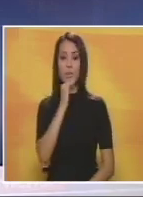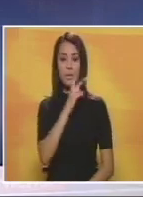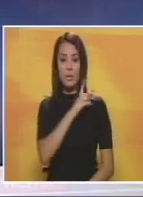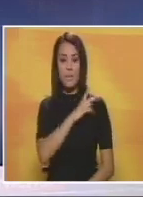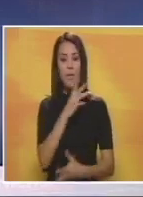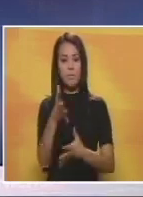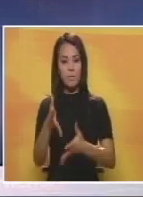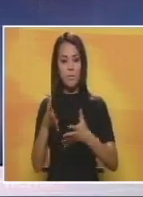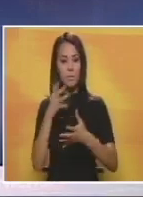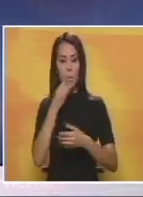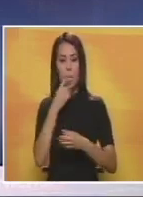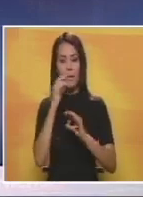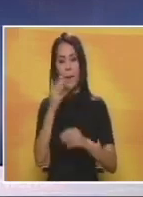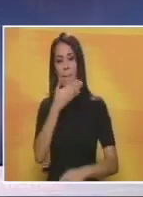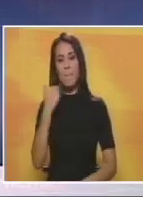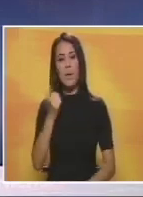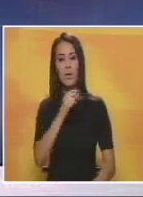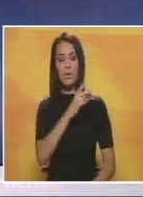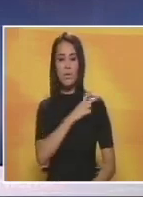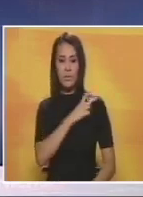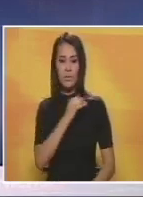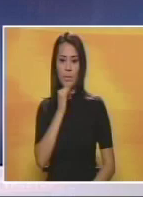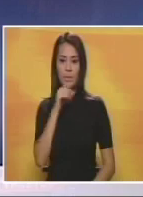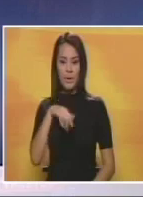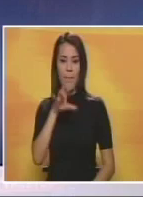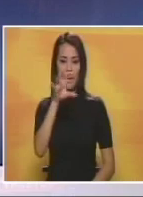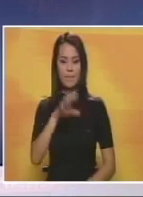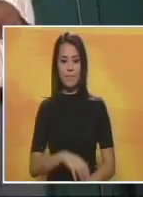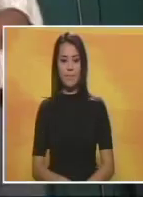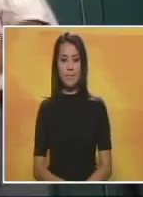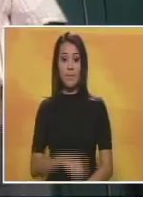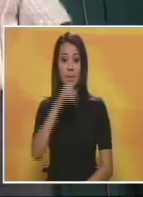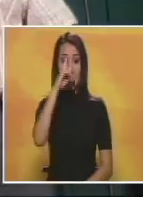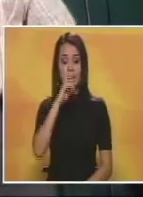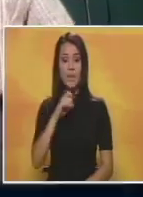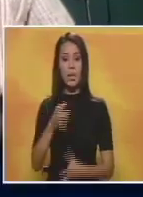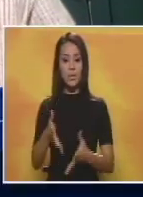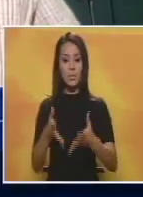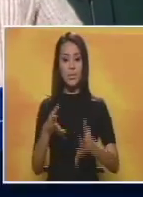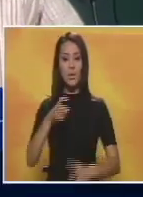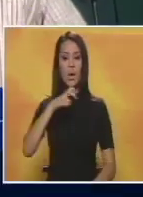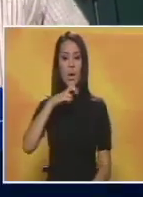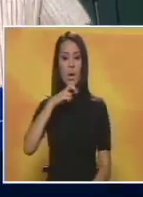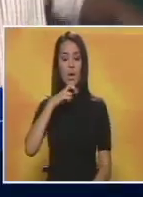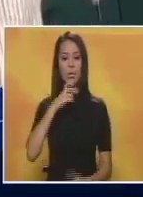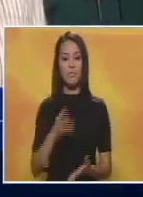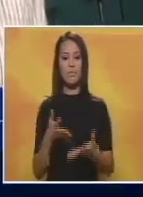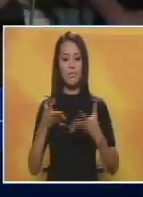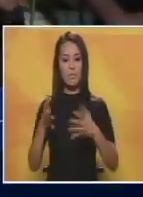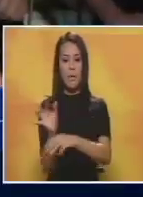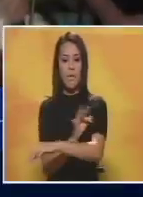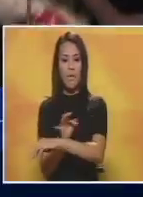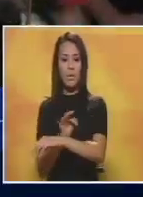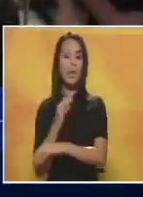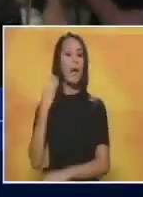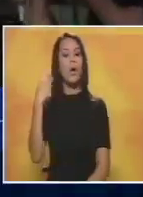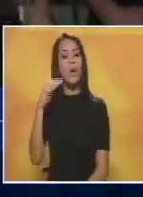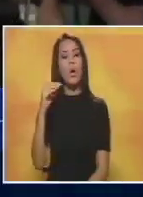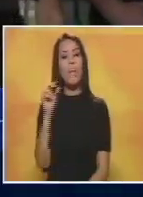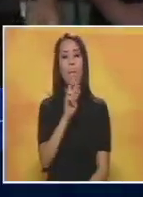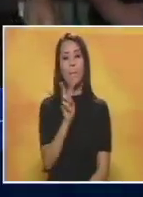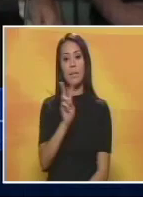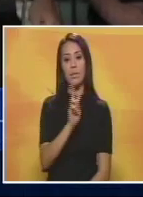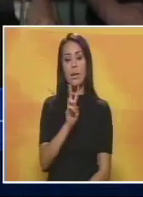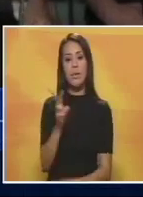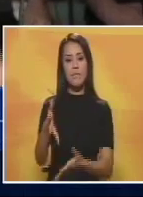Venevisión fue galardonado como el mejor noticiero del país. Este año el Recio de Oro hizo la entrega de su galardón en la frontera colombo-venezolana,